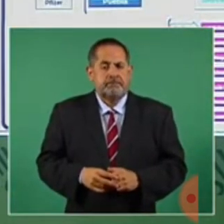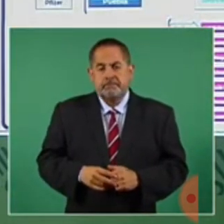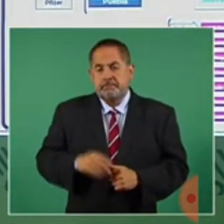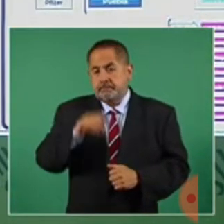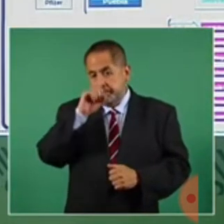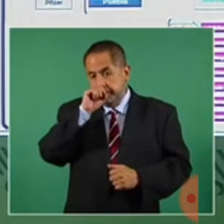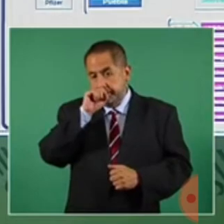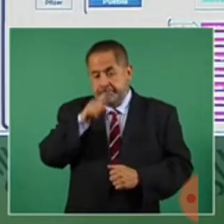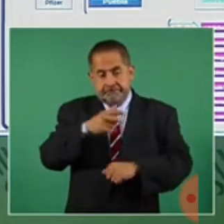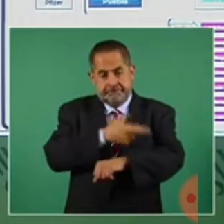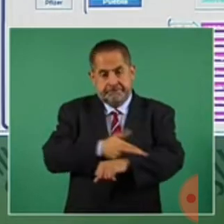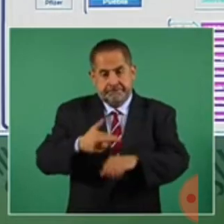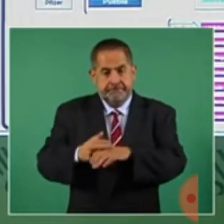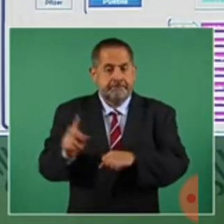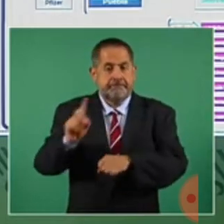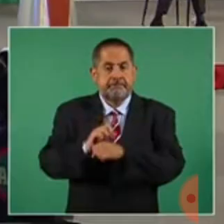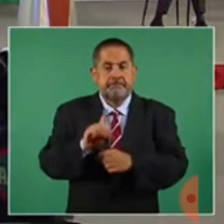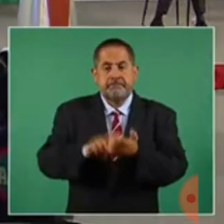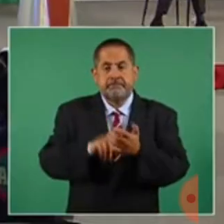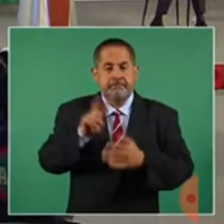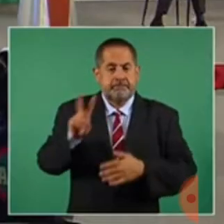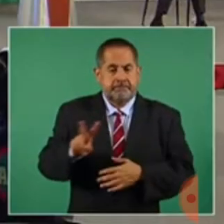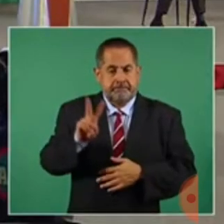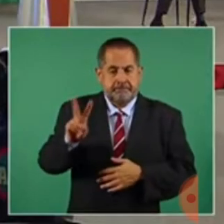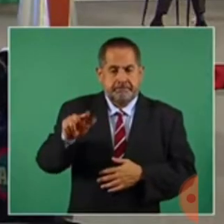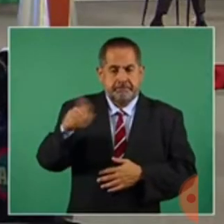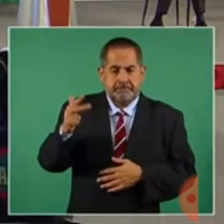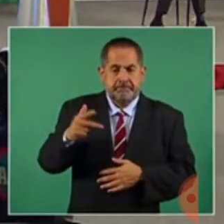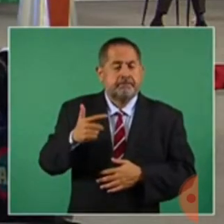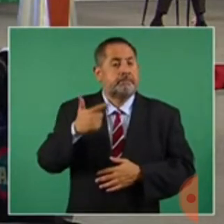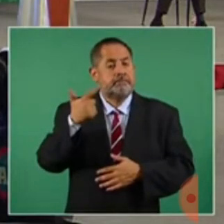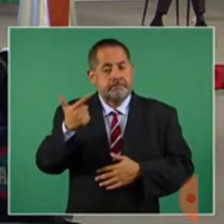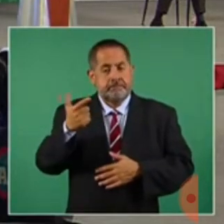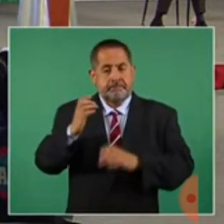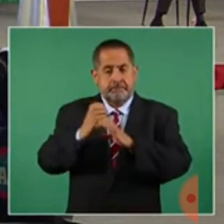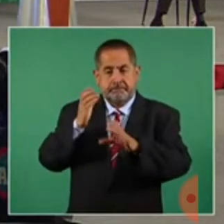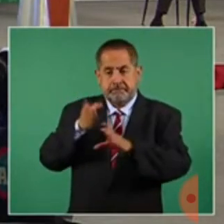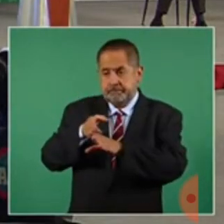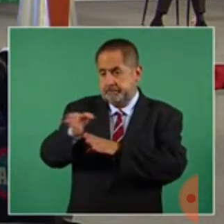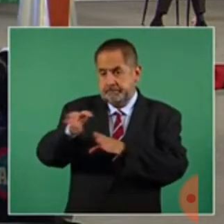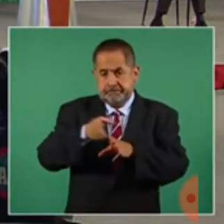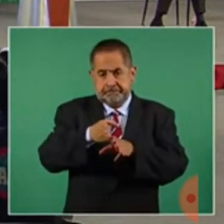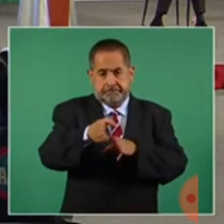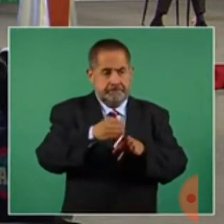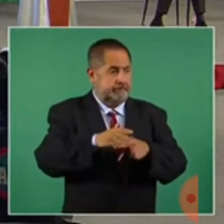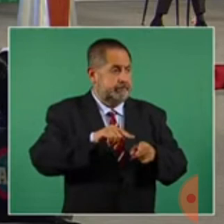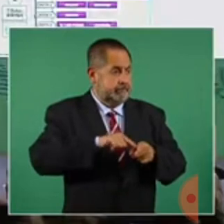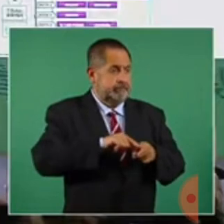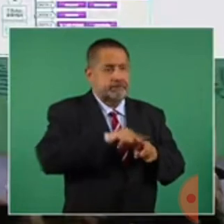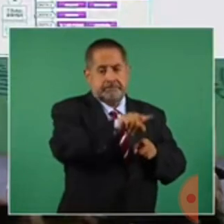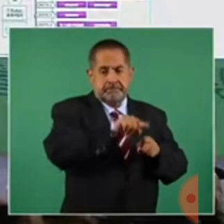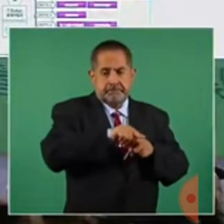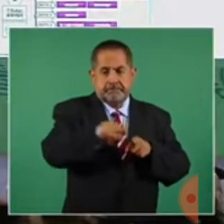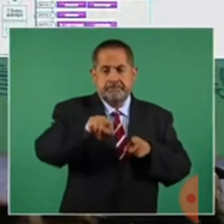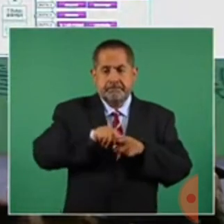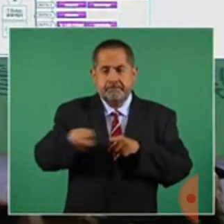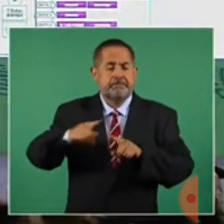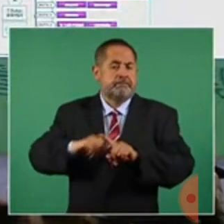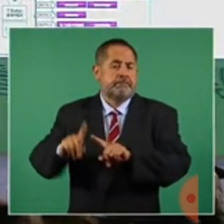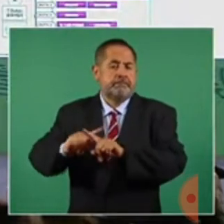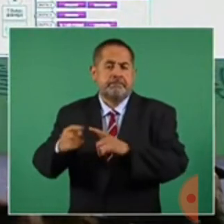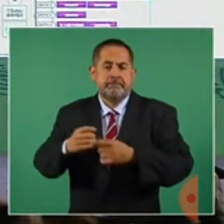También se organizaron el día viernes 13 7 rutas saliendo de Birmex para abastecer a